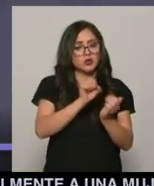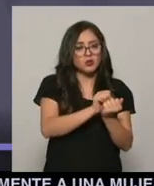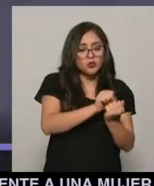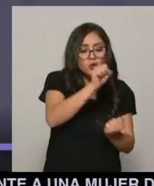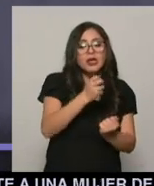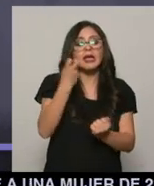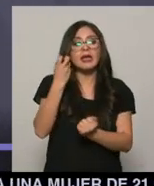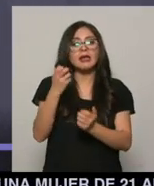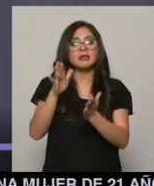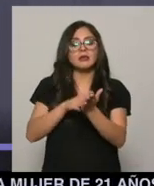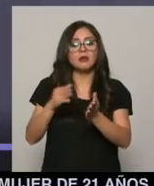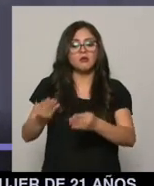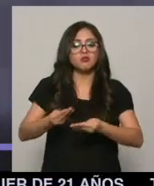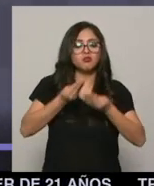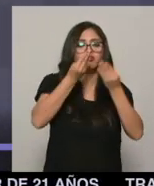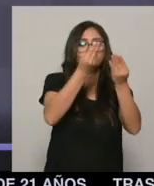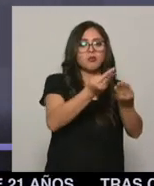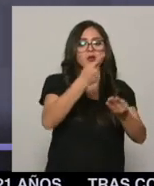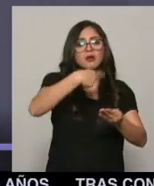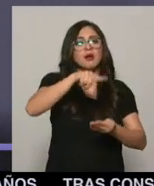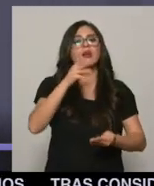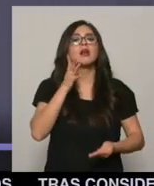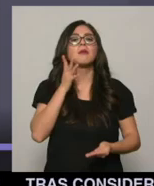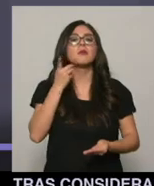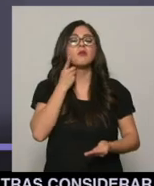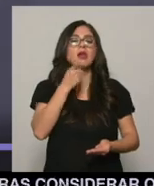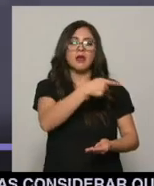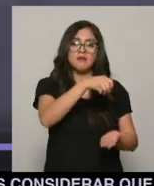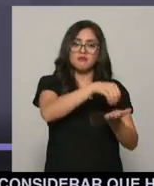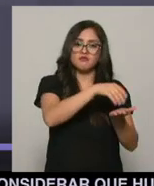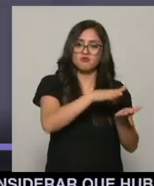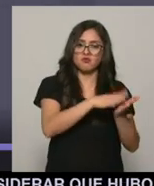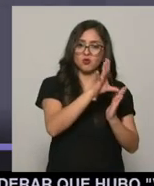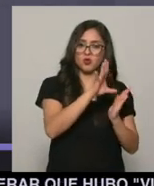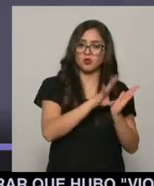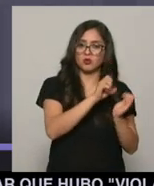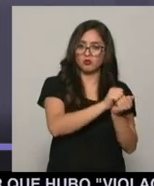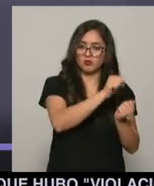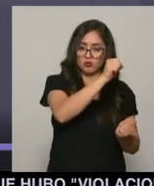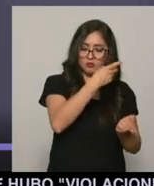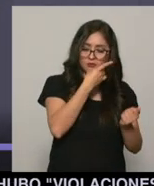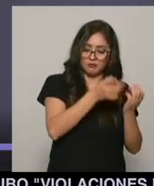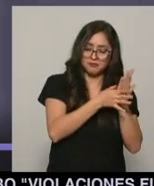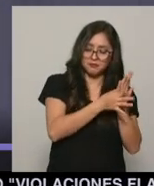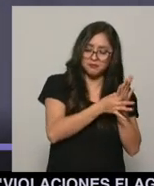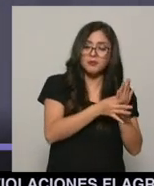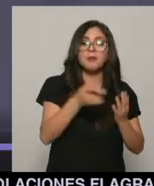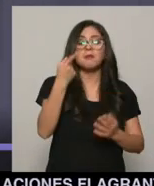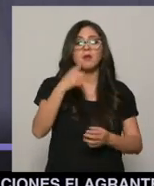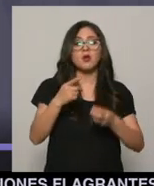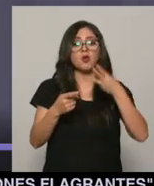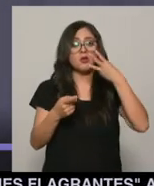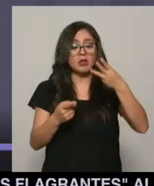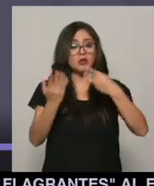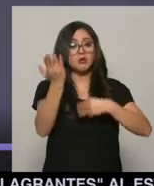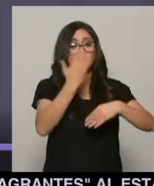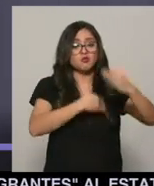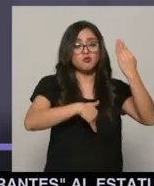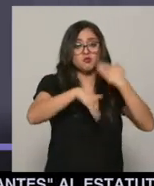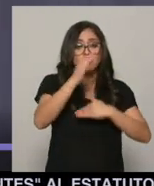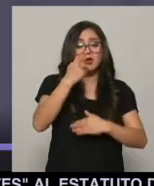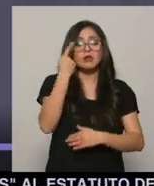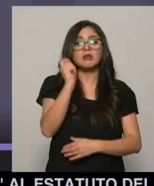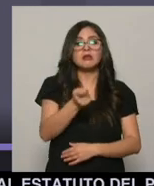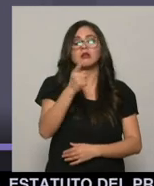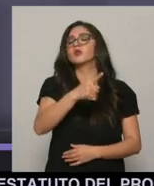como marca la Constitución. En el informe podremos apreciar 3 grandes rubros de los éxitos y logros del gobierno.